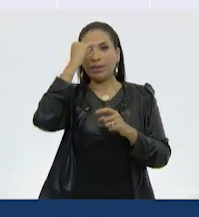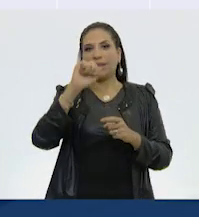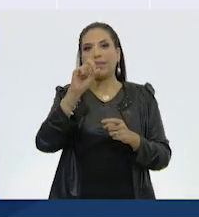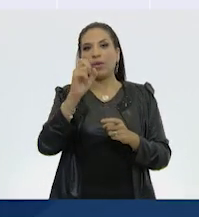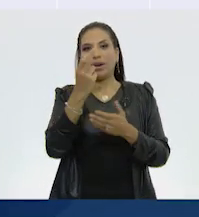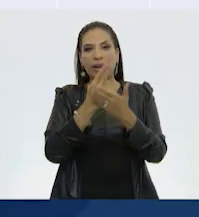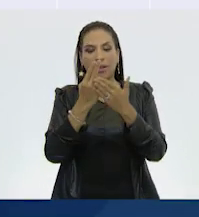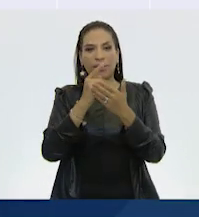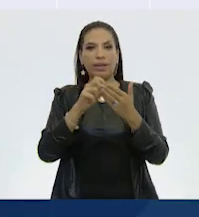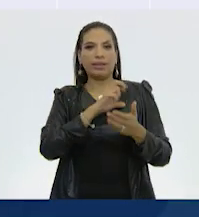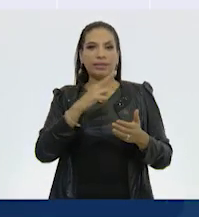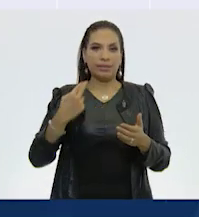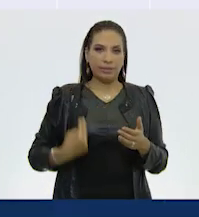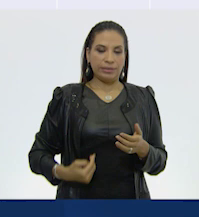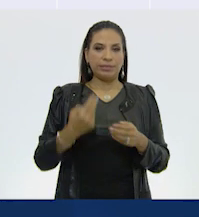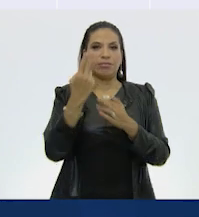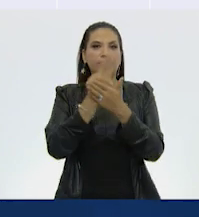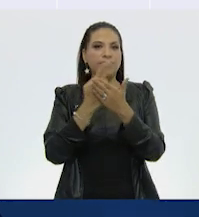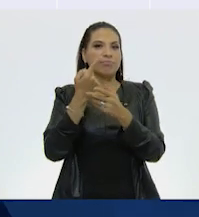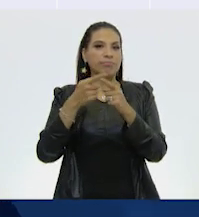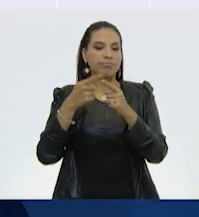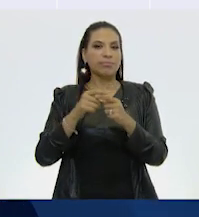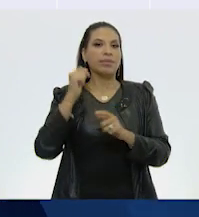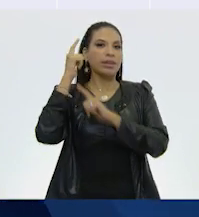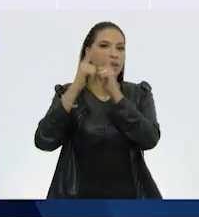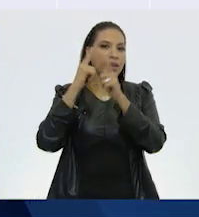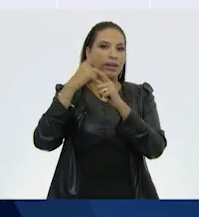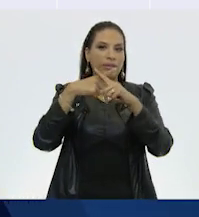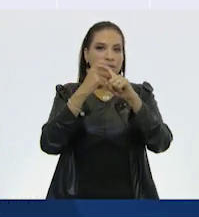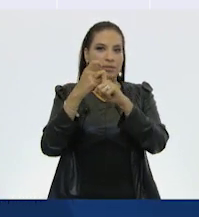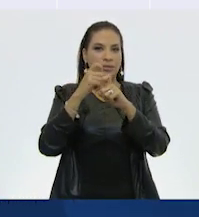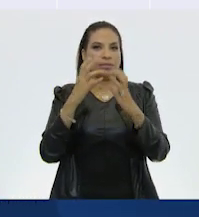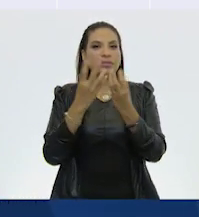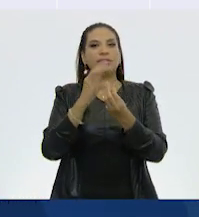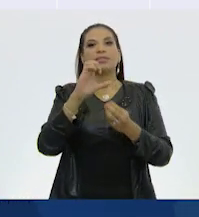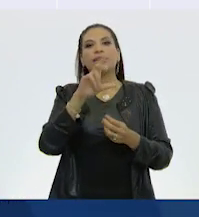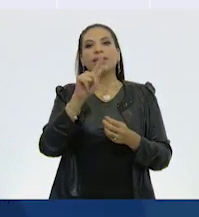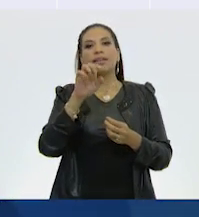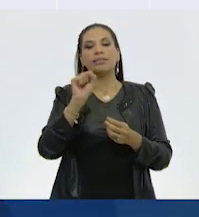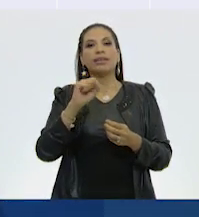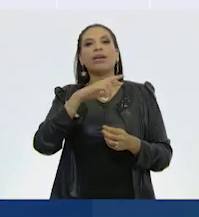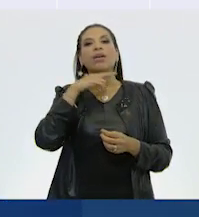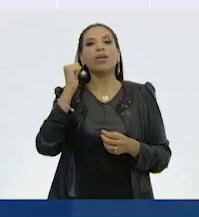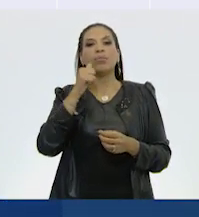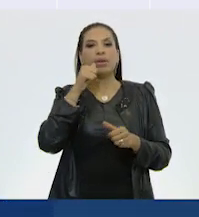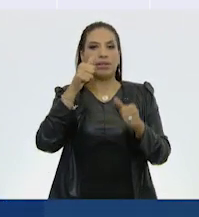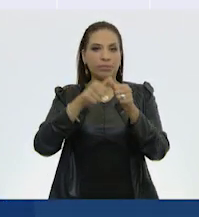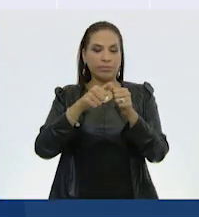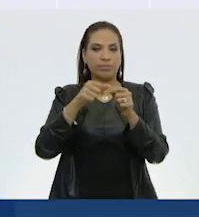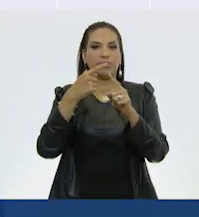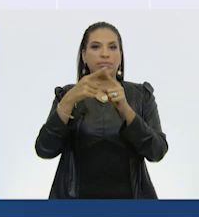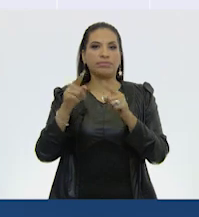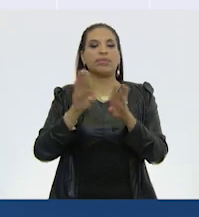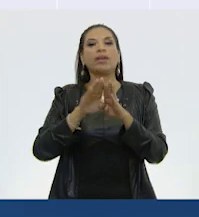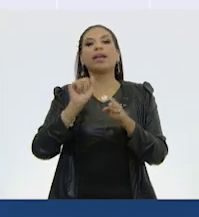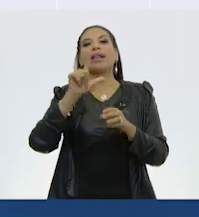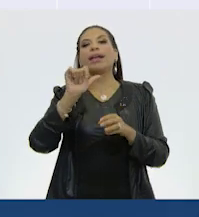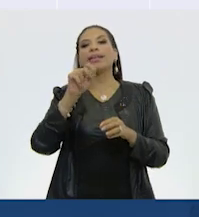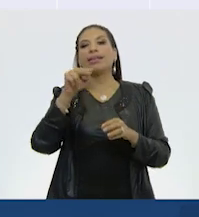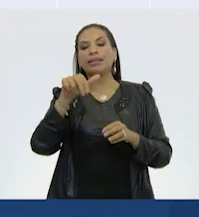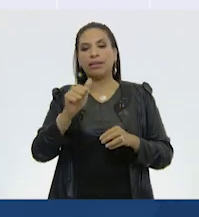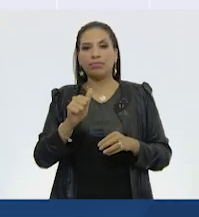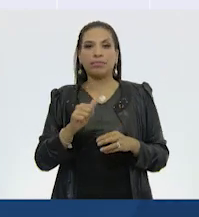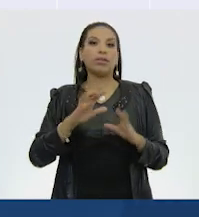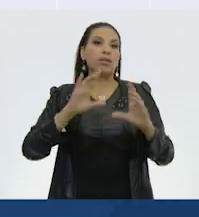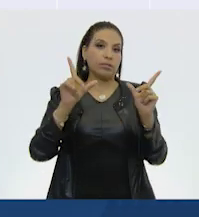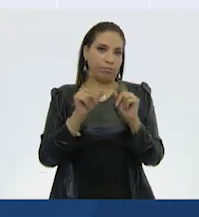ideográfica. China, ideogramas. Grecia, jeroglífica cretense. Y Roma, alfabética, etrusca y latina.